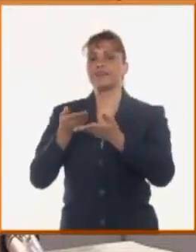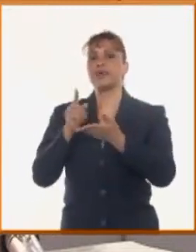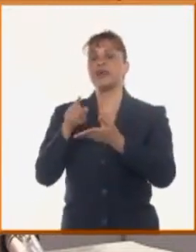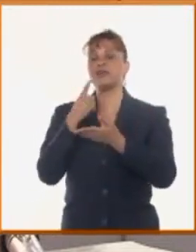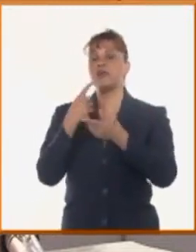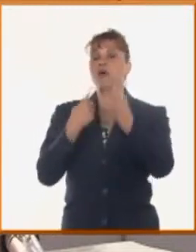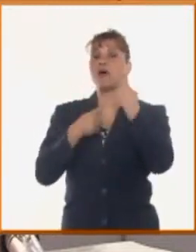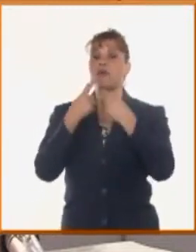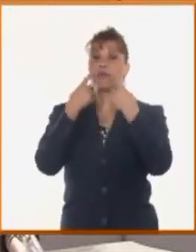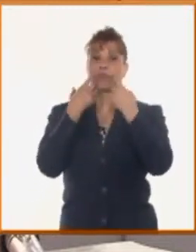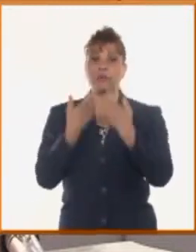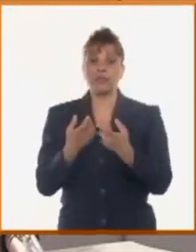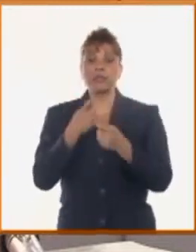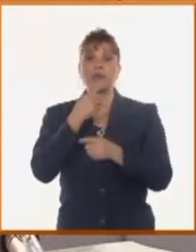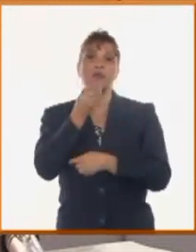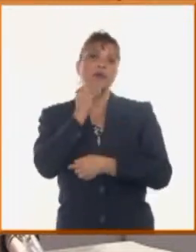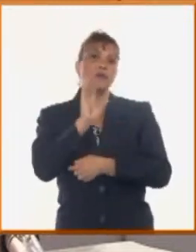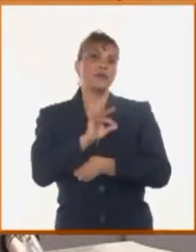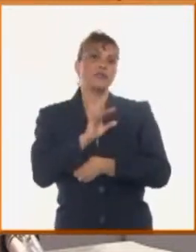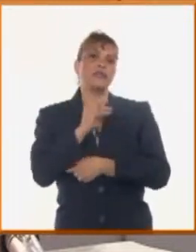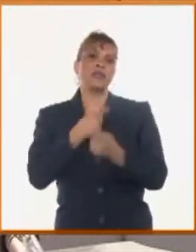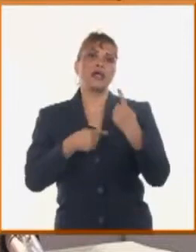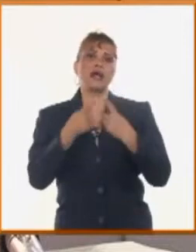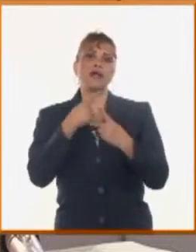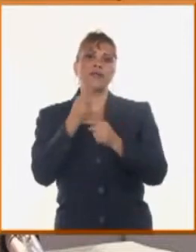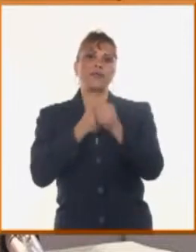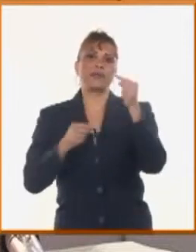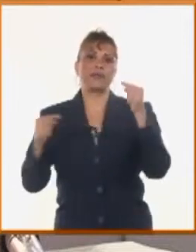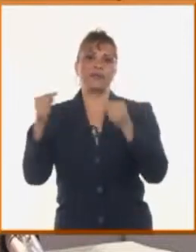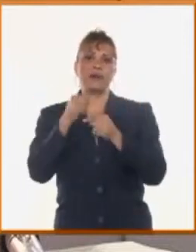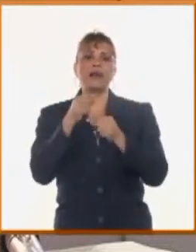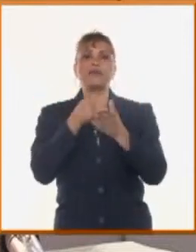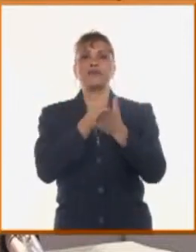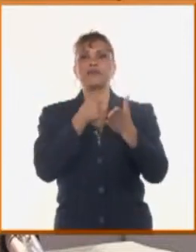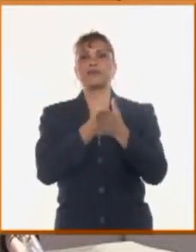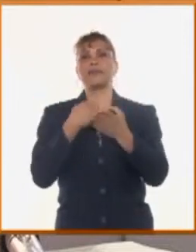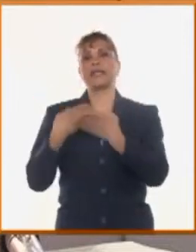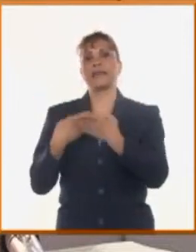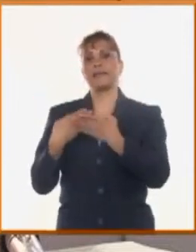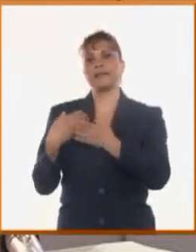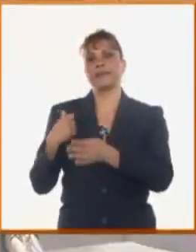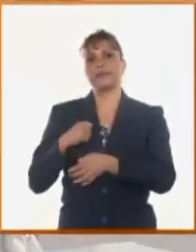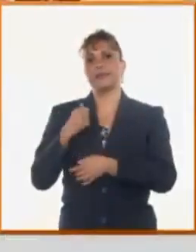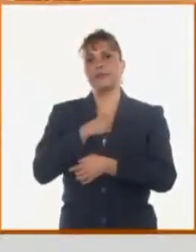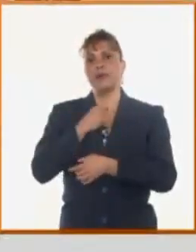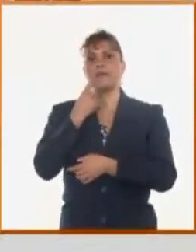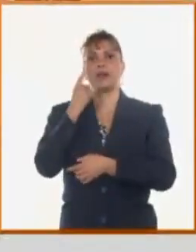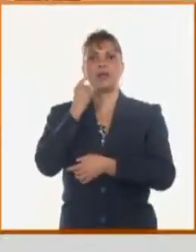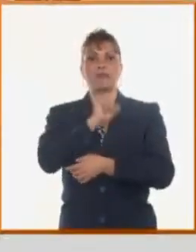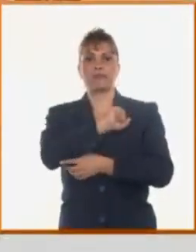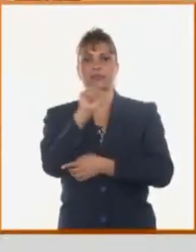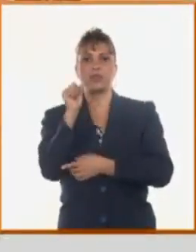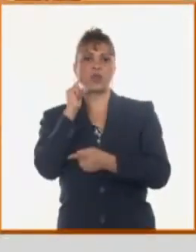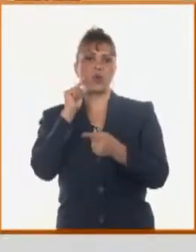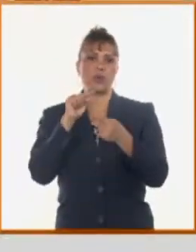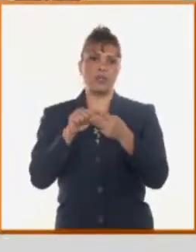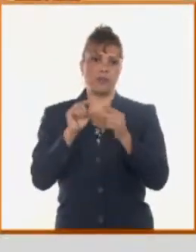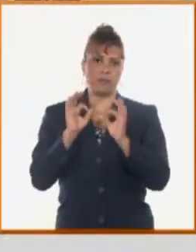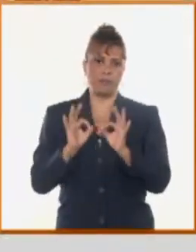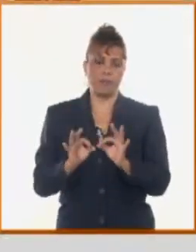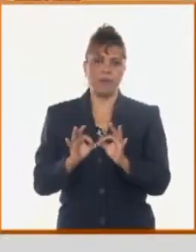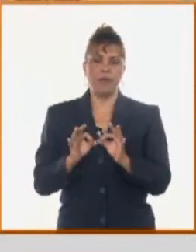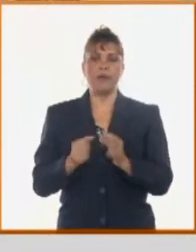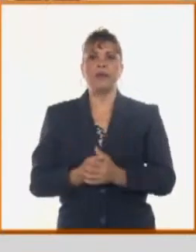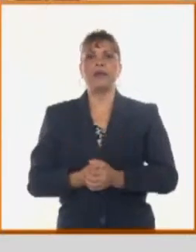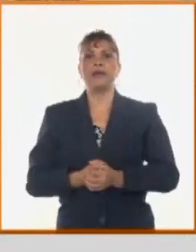podíamos definirlo como una de las acciones fundamentales que tenía que enfrentar nuestra empresa para lograr el objetivo. Creo que la valoración de establecer